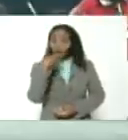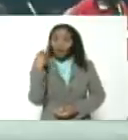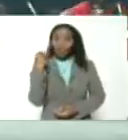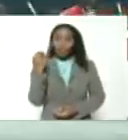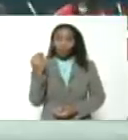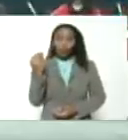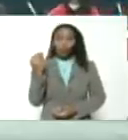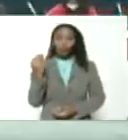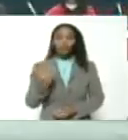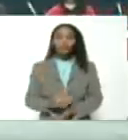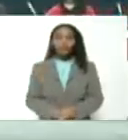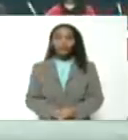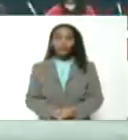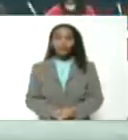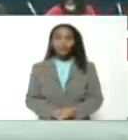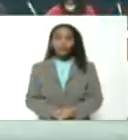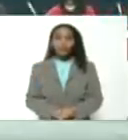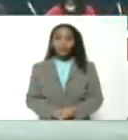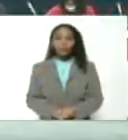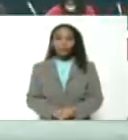Juventudes.